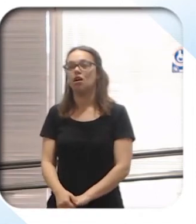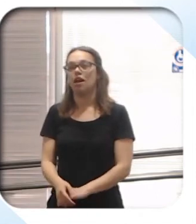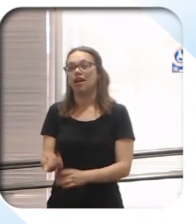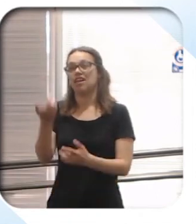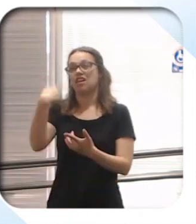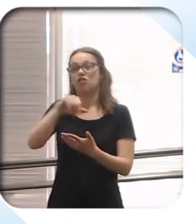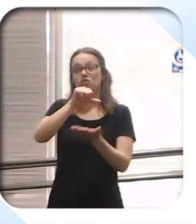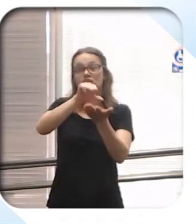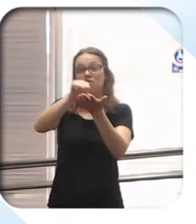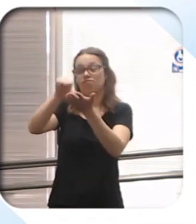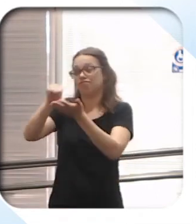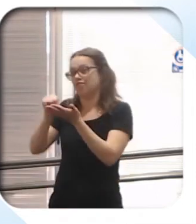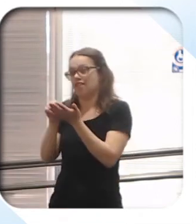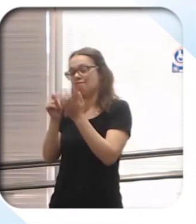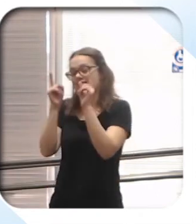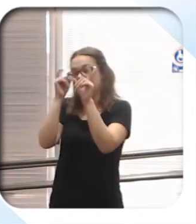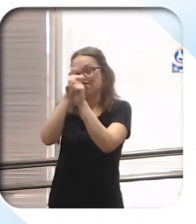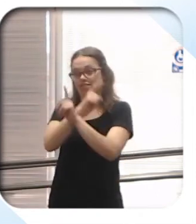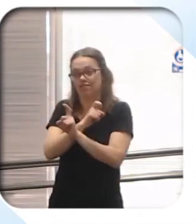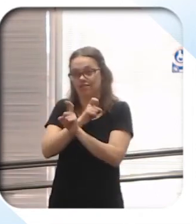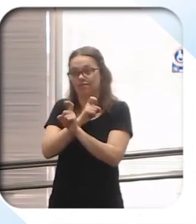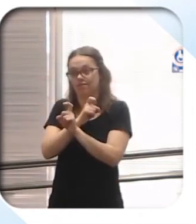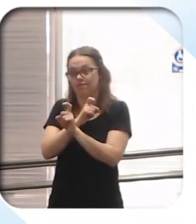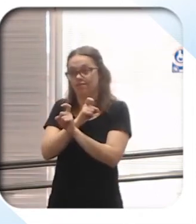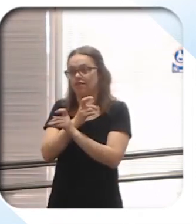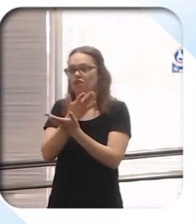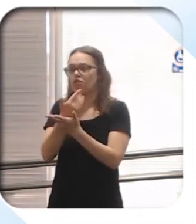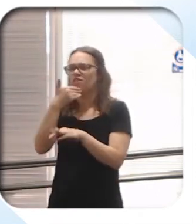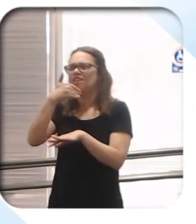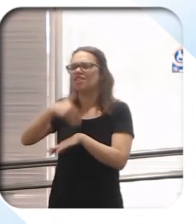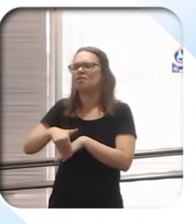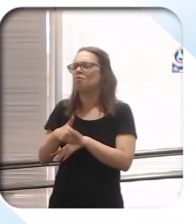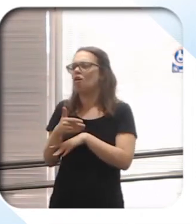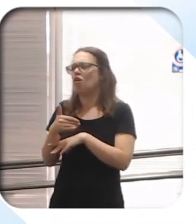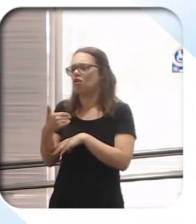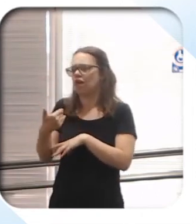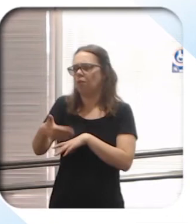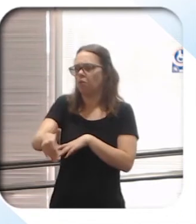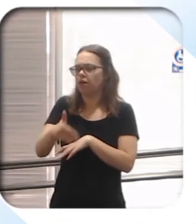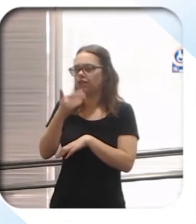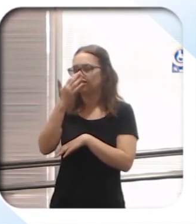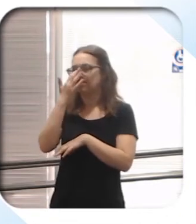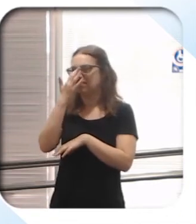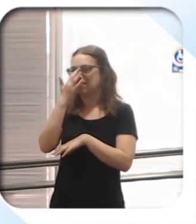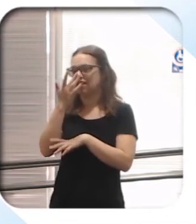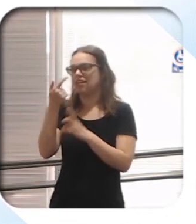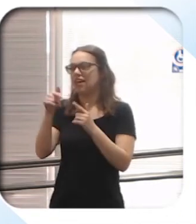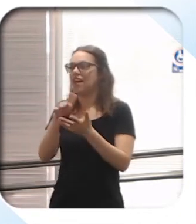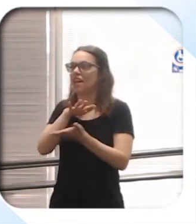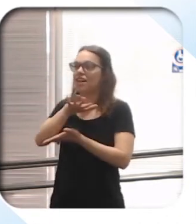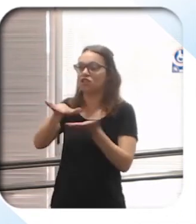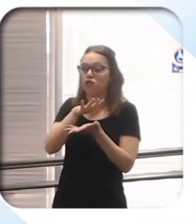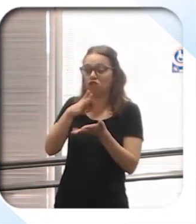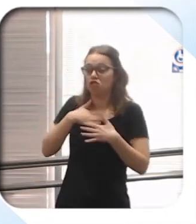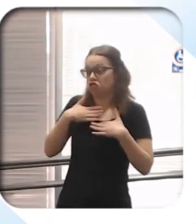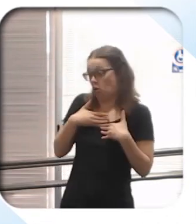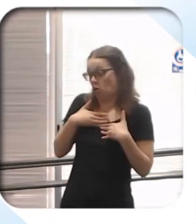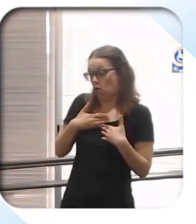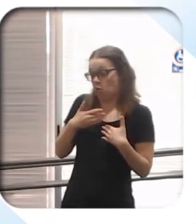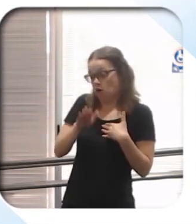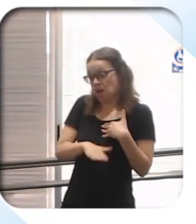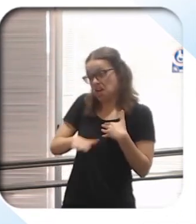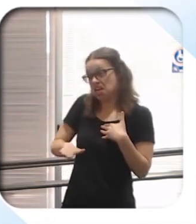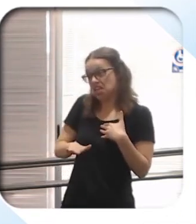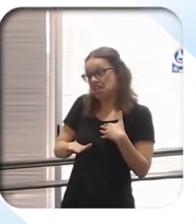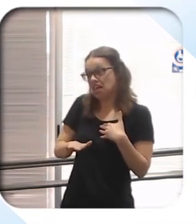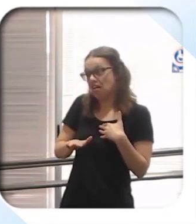otras ciudades más complejas es más difícil, lo que no entendimos mucho después. Y entre las situaciones que yo vivía como niña,